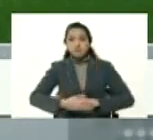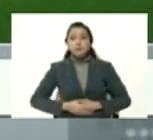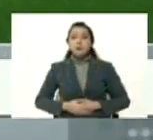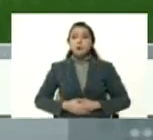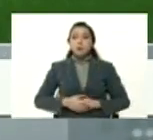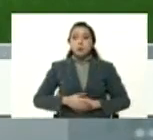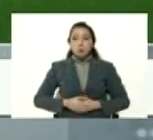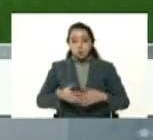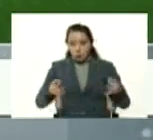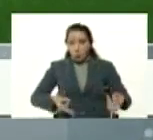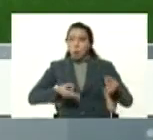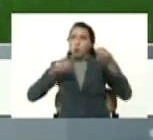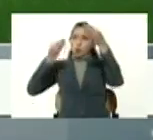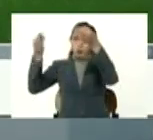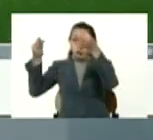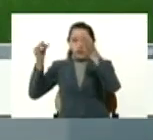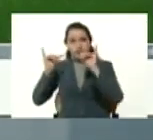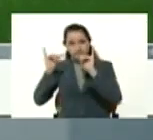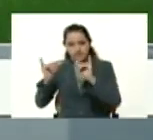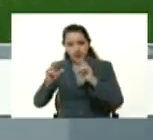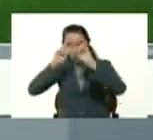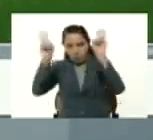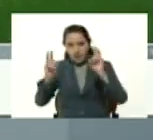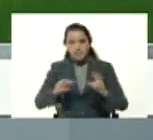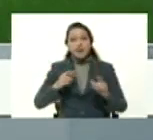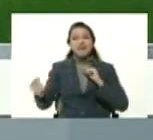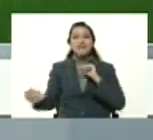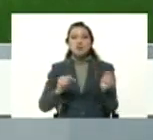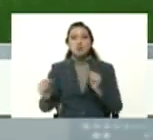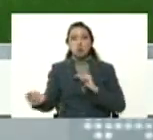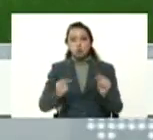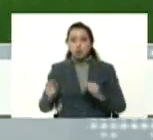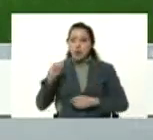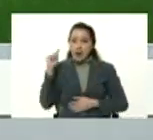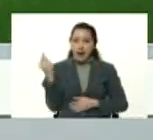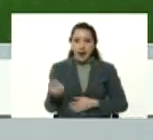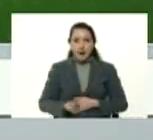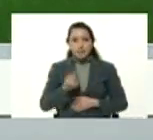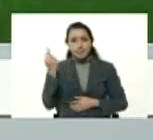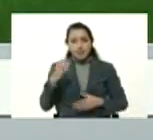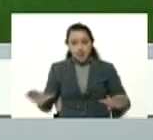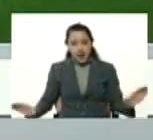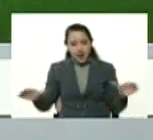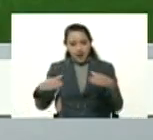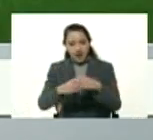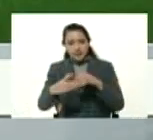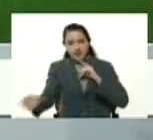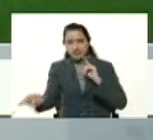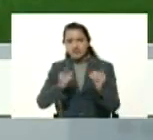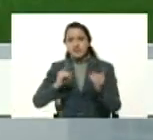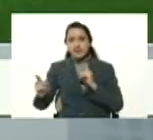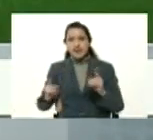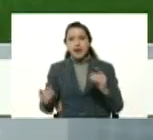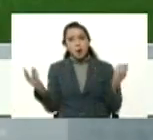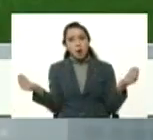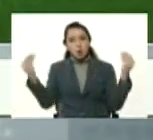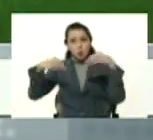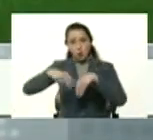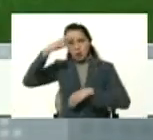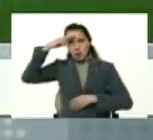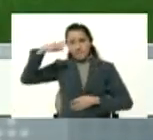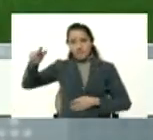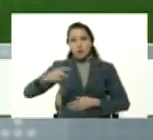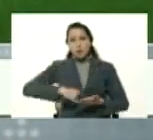lleve como punto fundamental en la primera sesión del diálogo y en la negociación de México